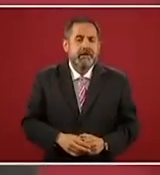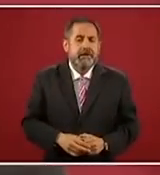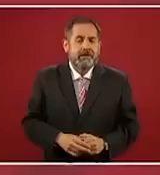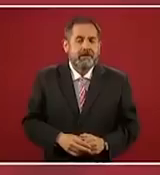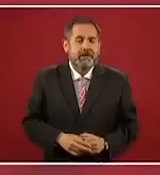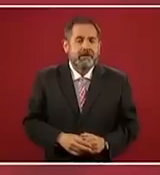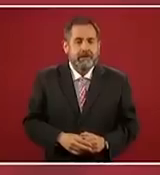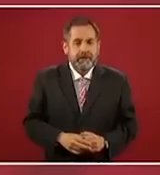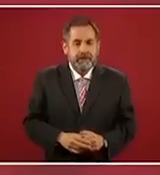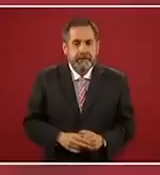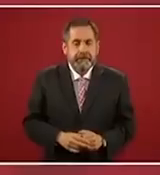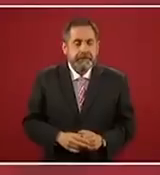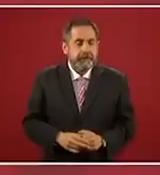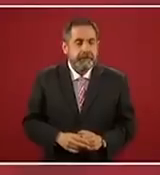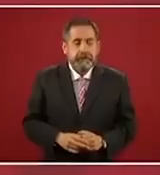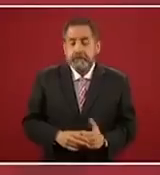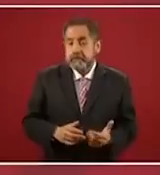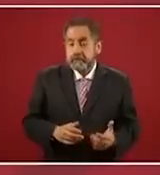Hay